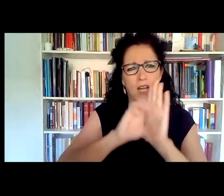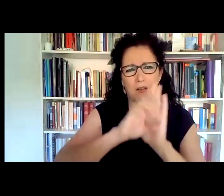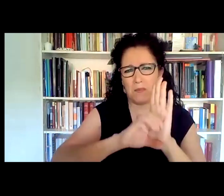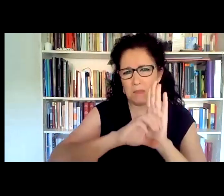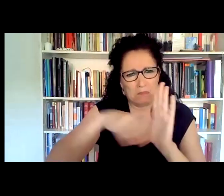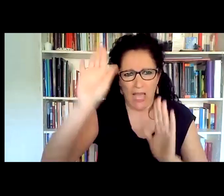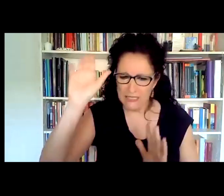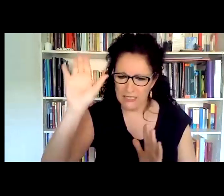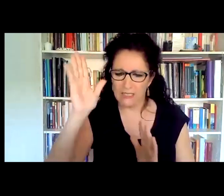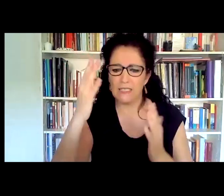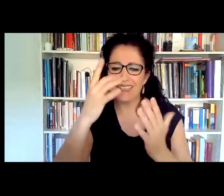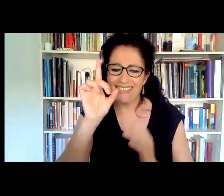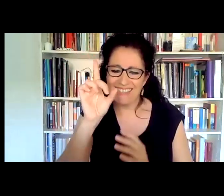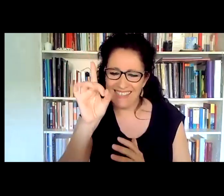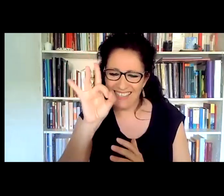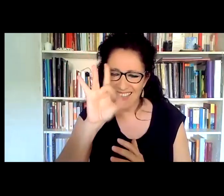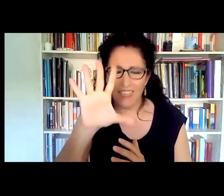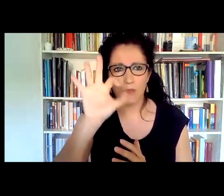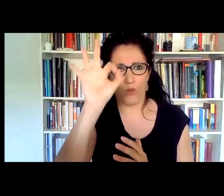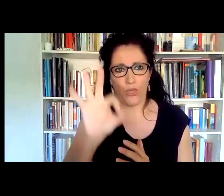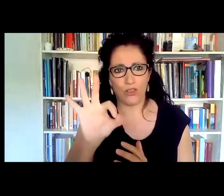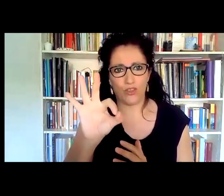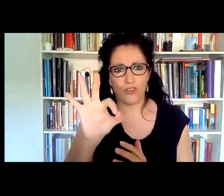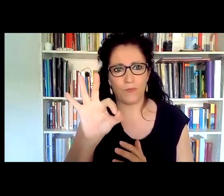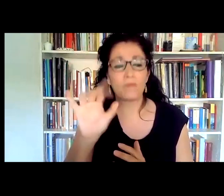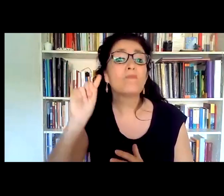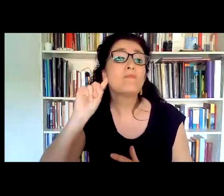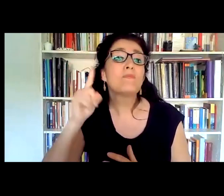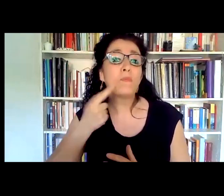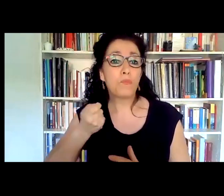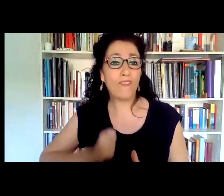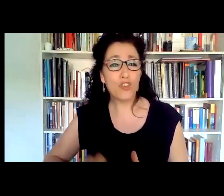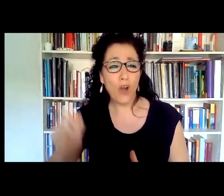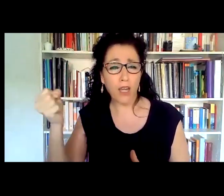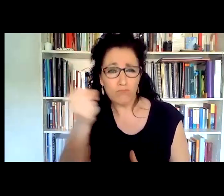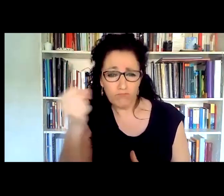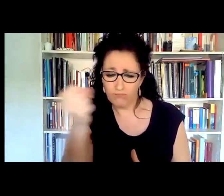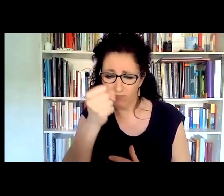una flexibilidad organizativa curricular, casi el 15%.